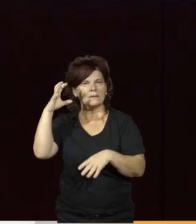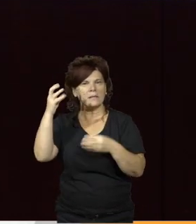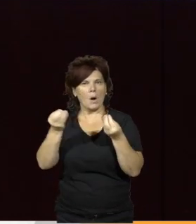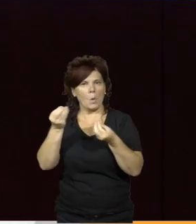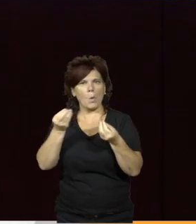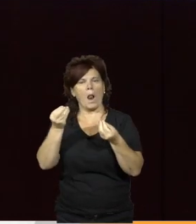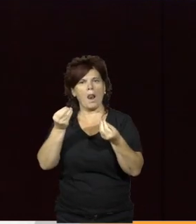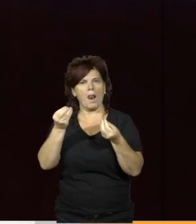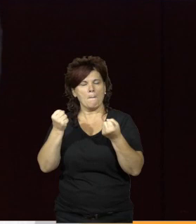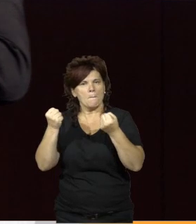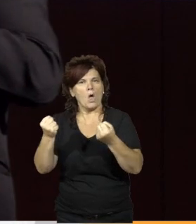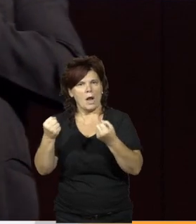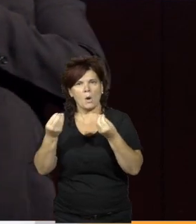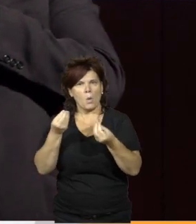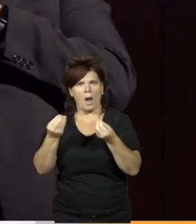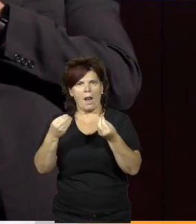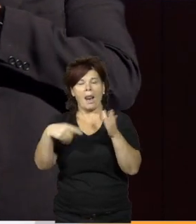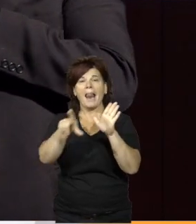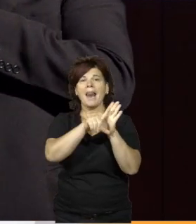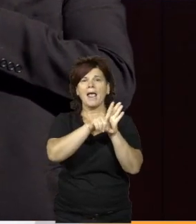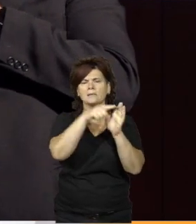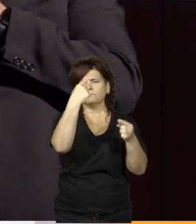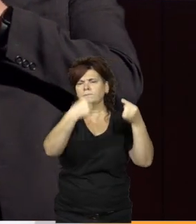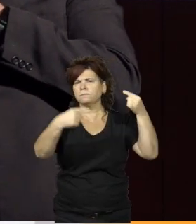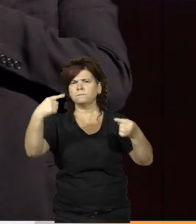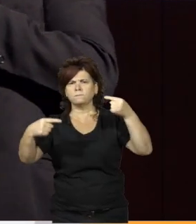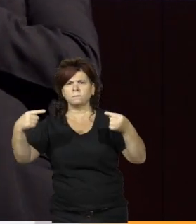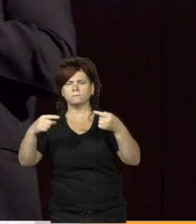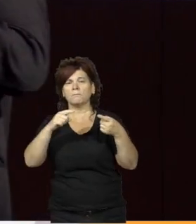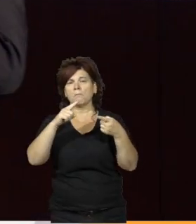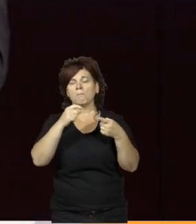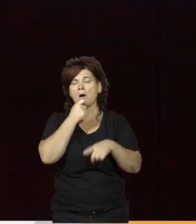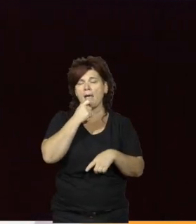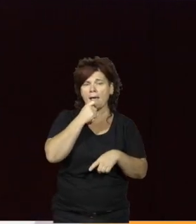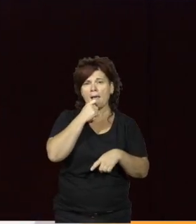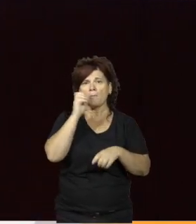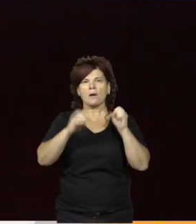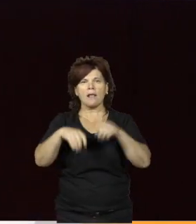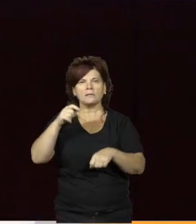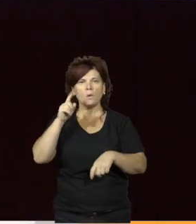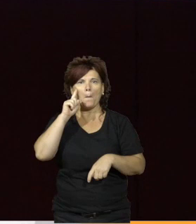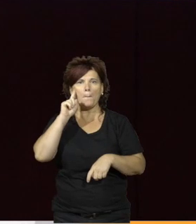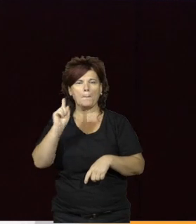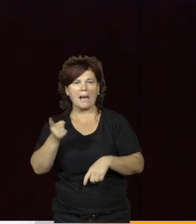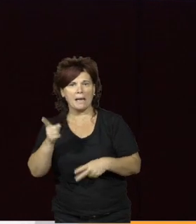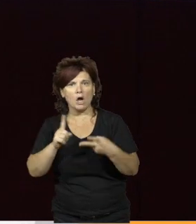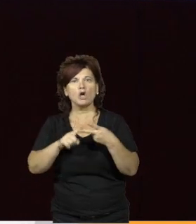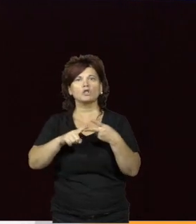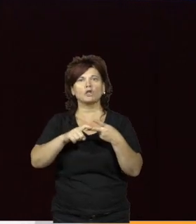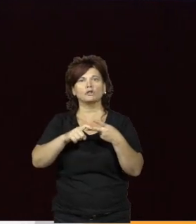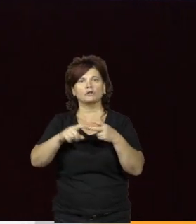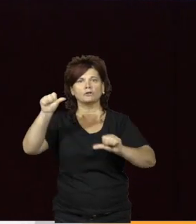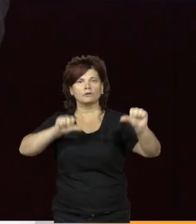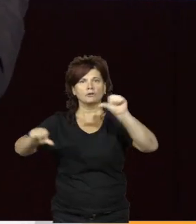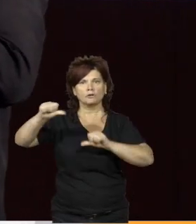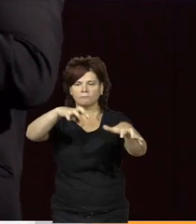somos autoridad de aplicación de diferentes leyes, como son la de residuos peligrosos, agroquímicos, gestión de bases de